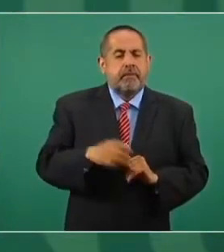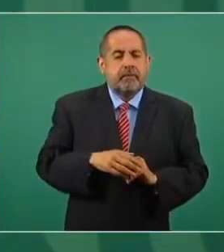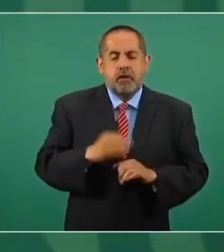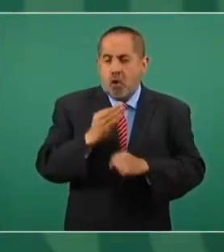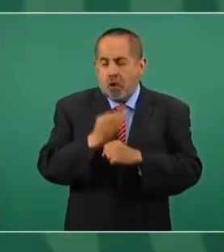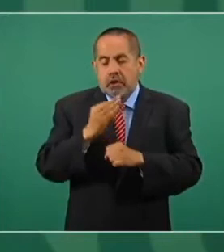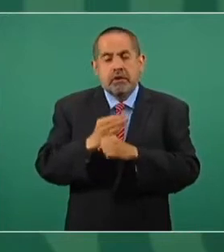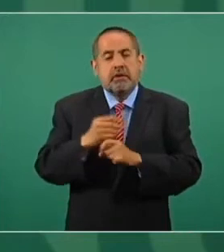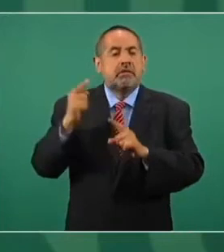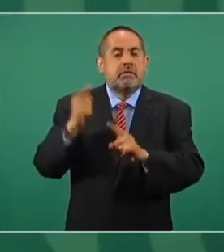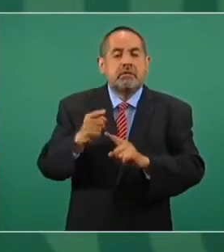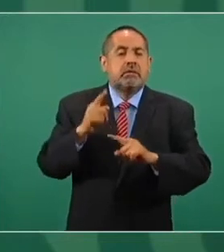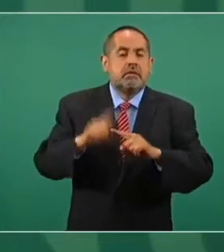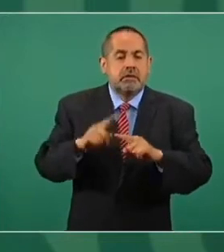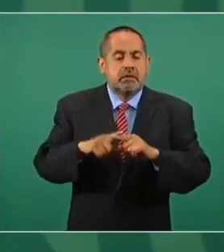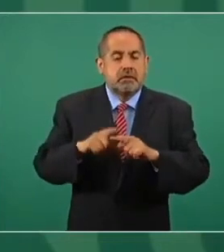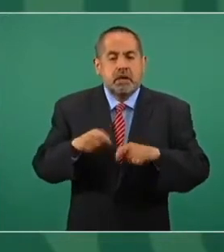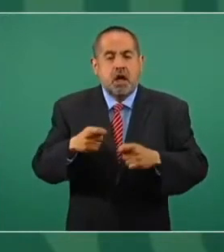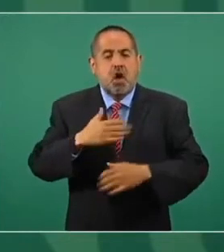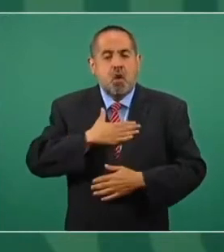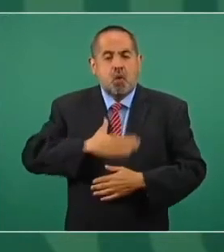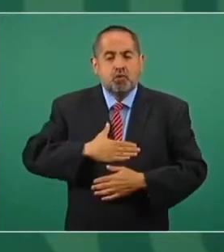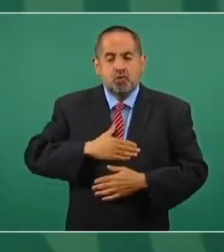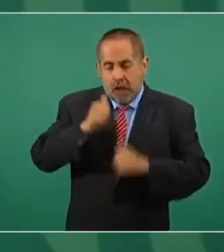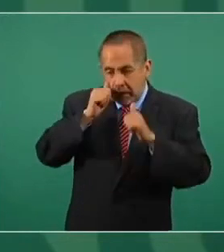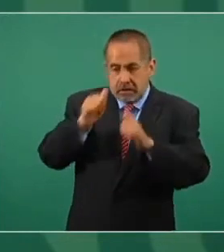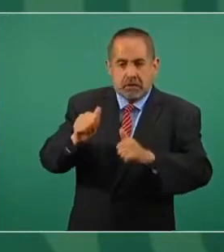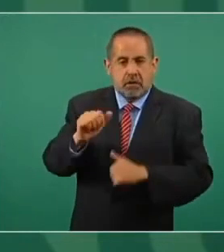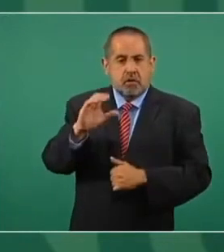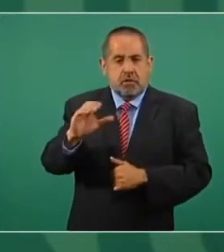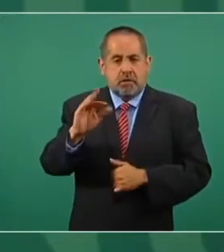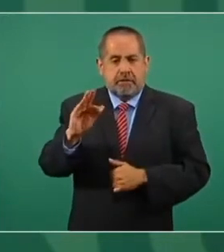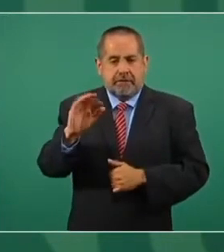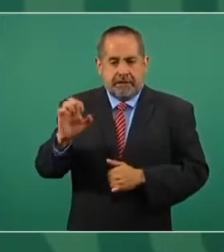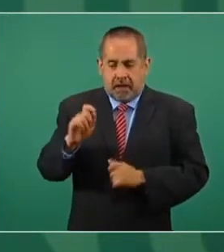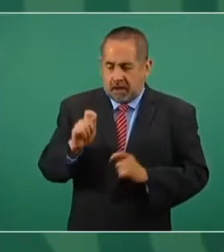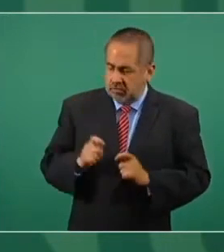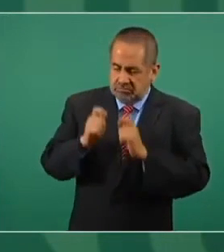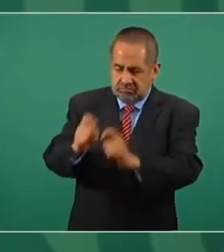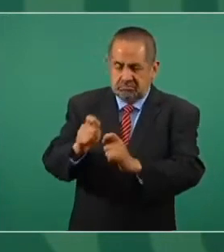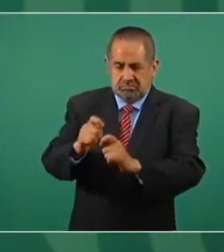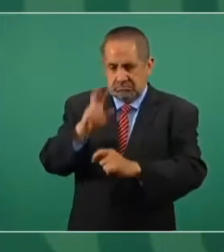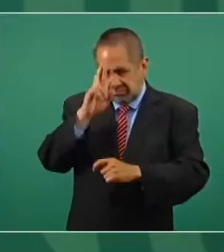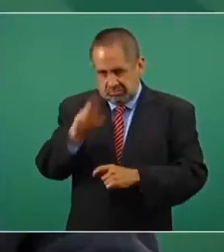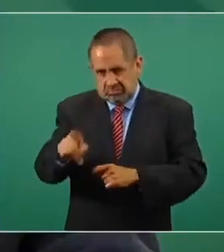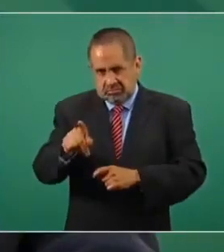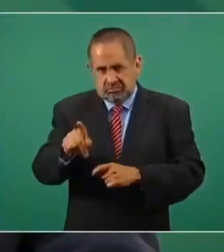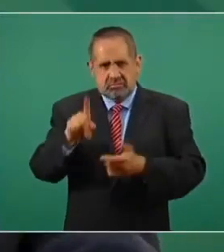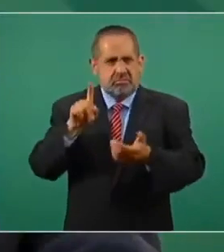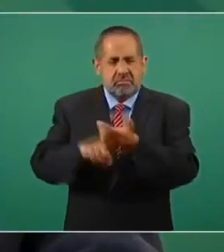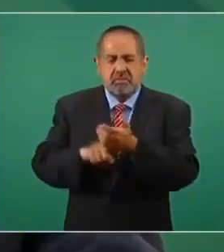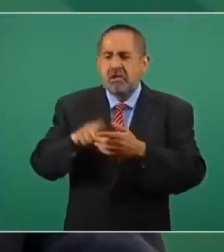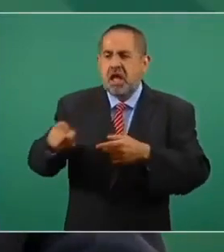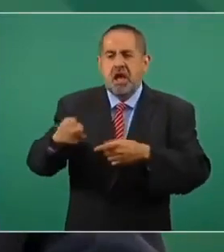un trato justo a la Comisión Federal de Electricidad en el despacho,